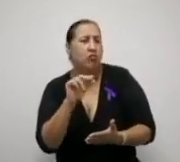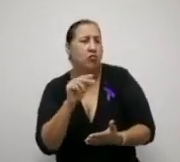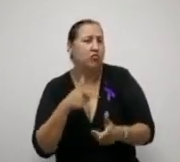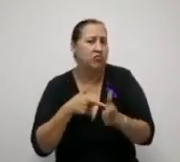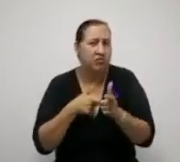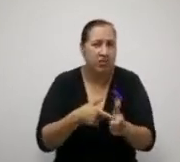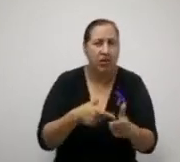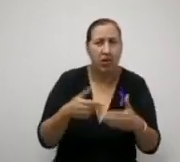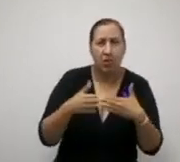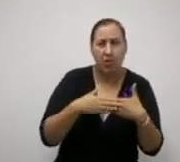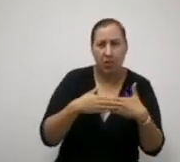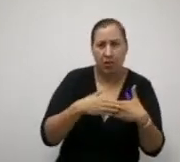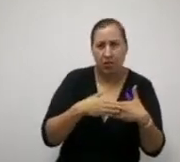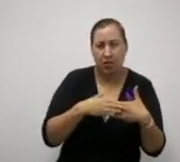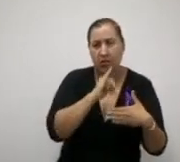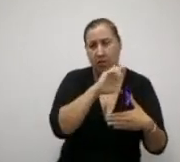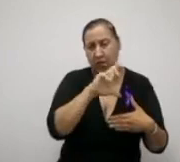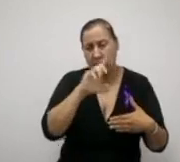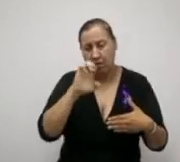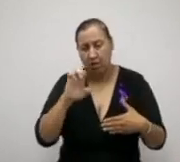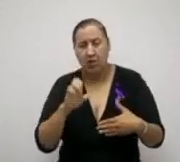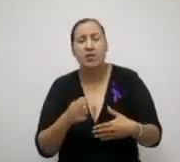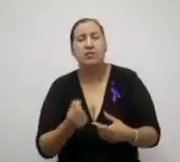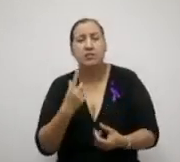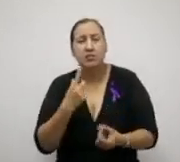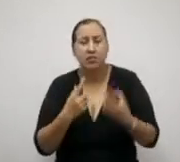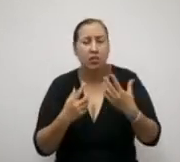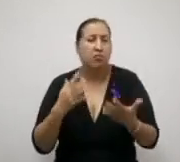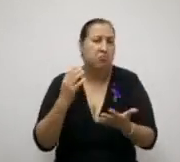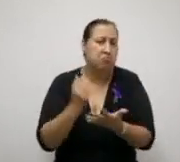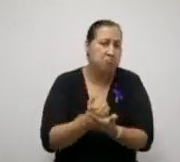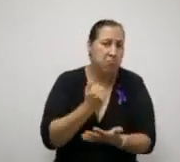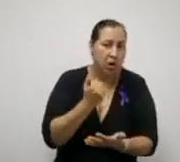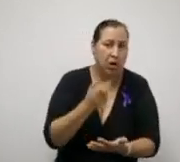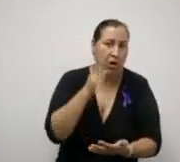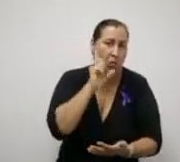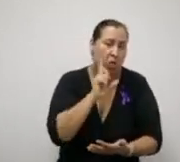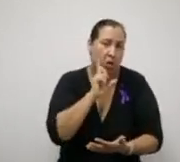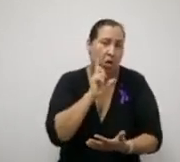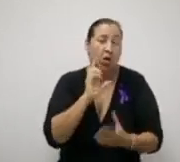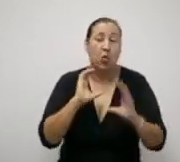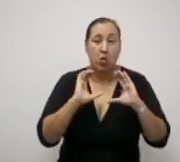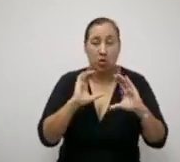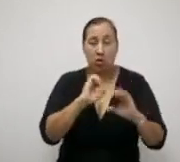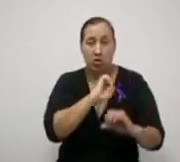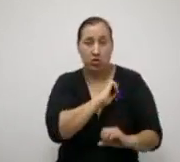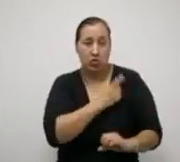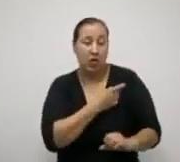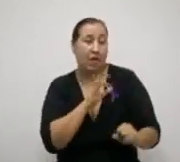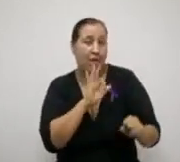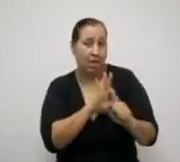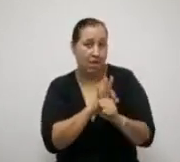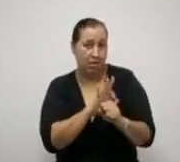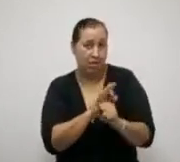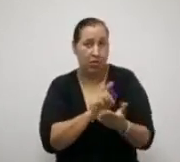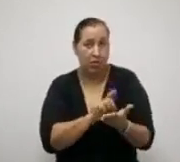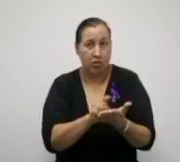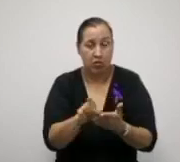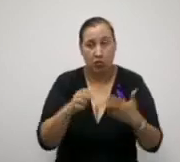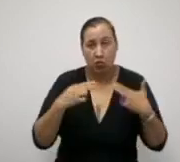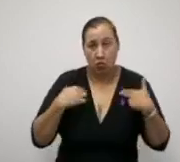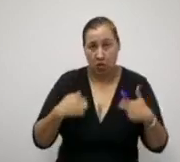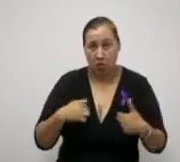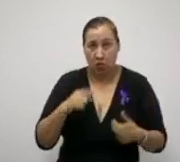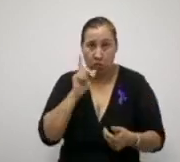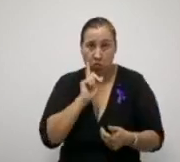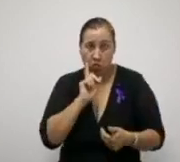mejor conocido como ILE, se considera un logro fundamental en la materia de protección a la salud, así como en defensa en protección de los derechos humanos de las mujeres,